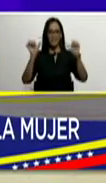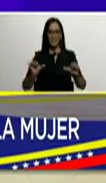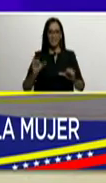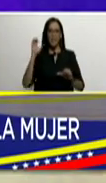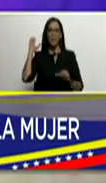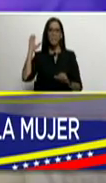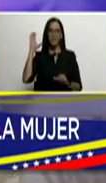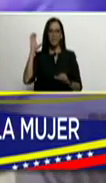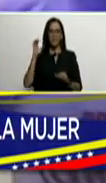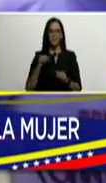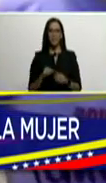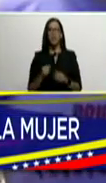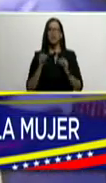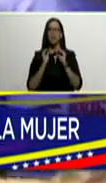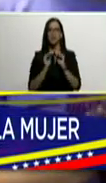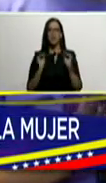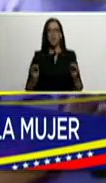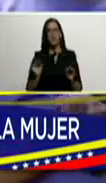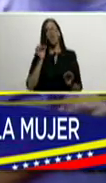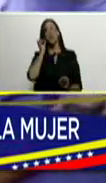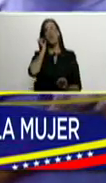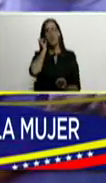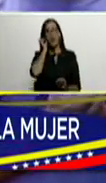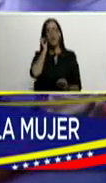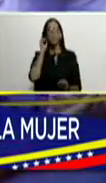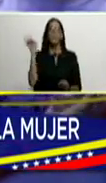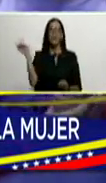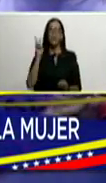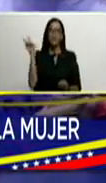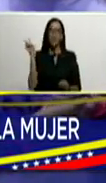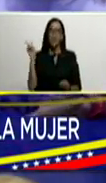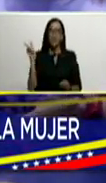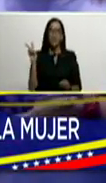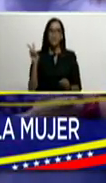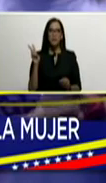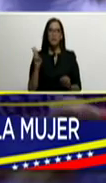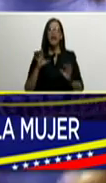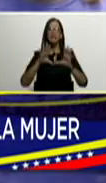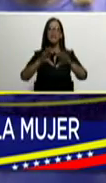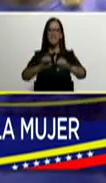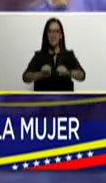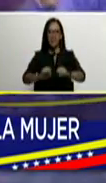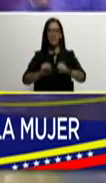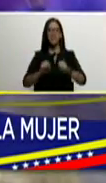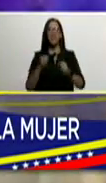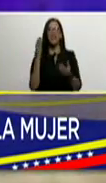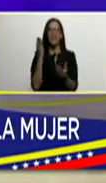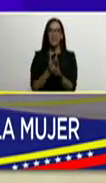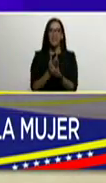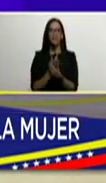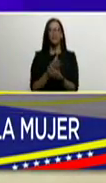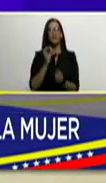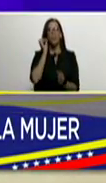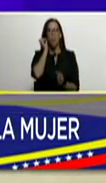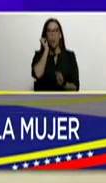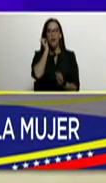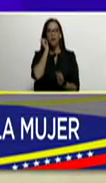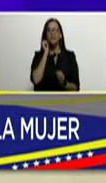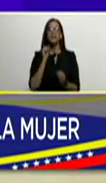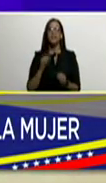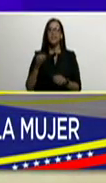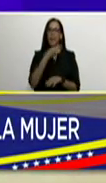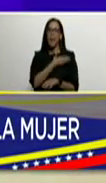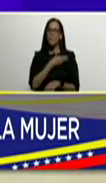Patria, yo llamo a las mujeres venezolanas a inscribirse en el registro de mujeres de la